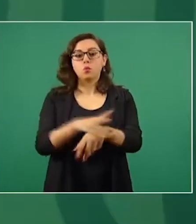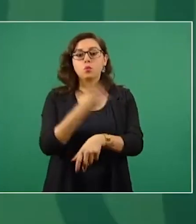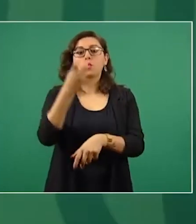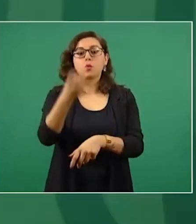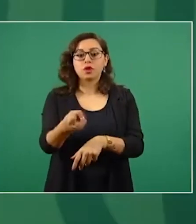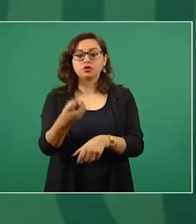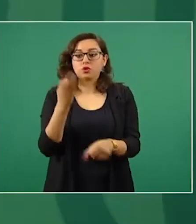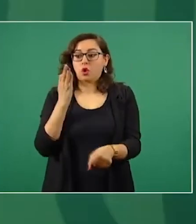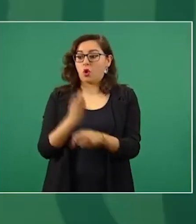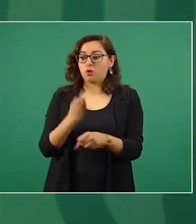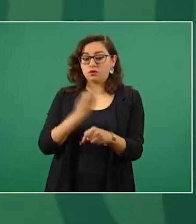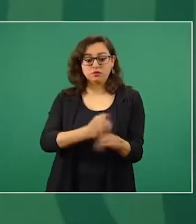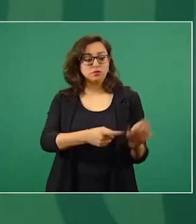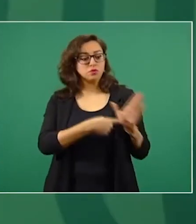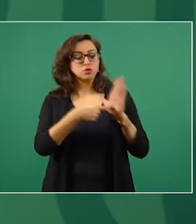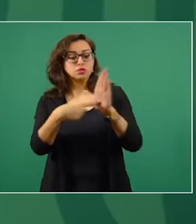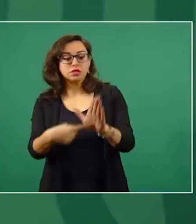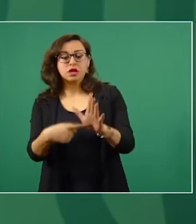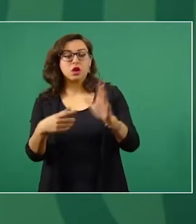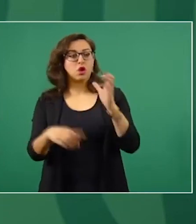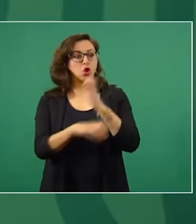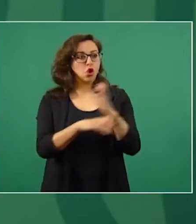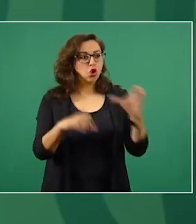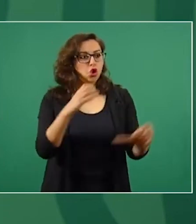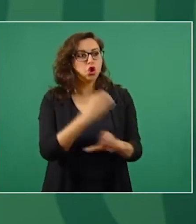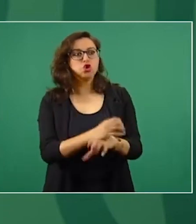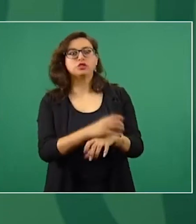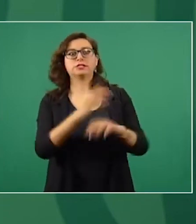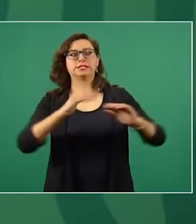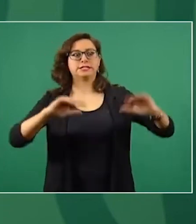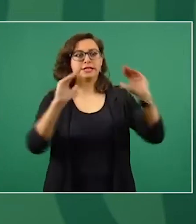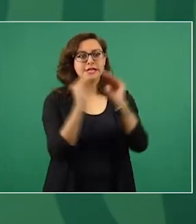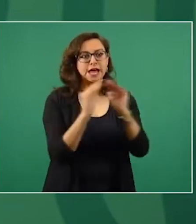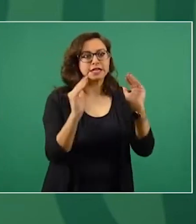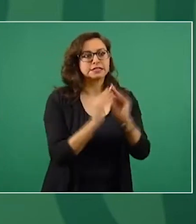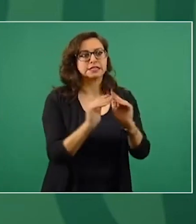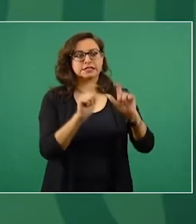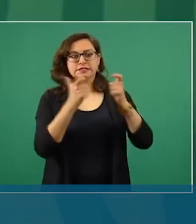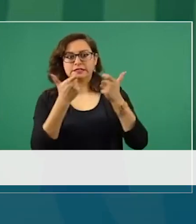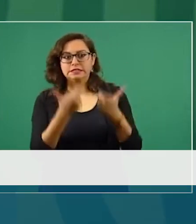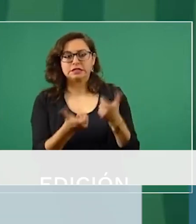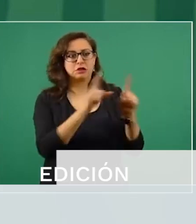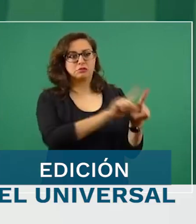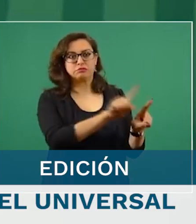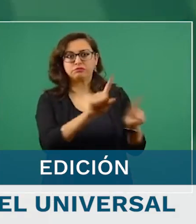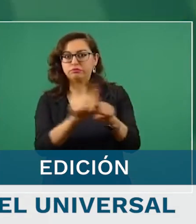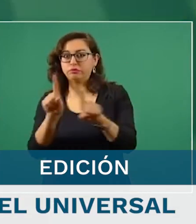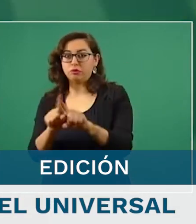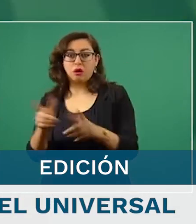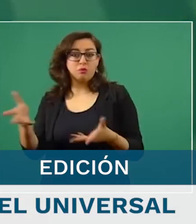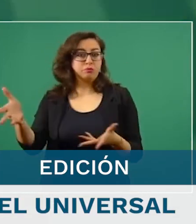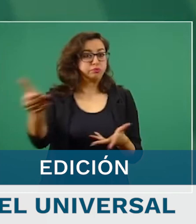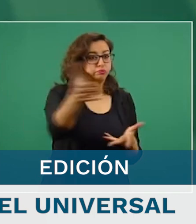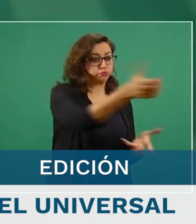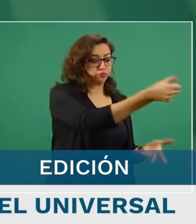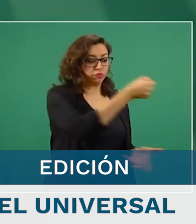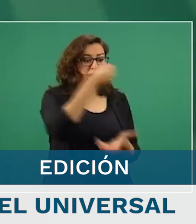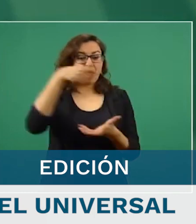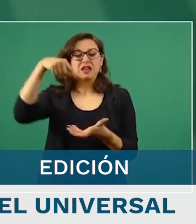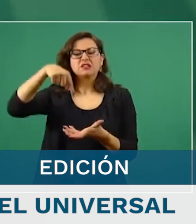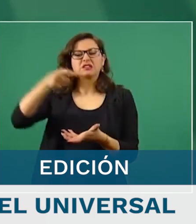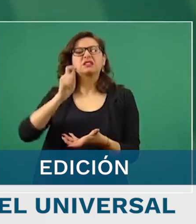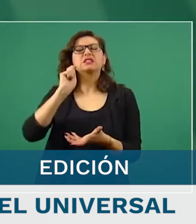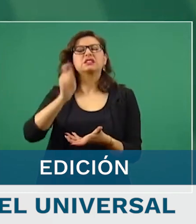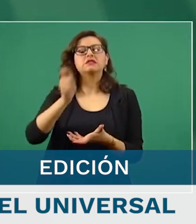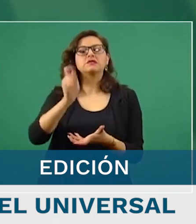jurado de procedencia en los juicios políticos se debe elegir un órgano de acusación toda vez que el proceso del desafuero es unicameral